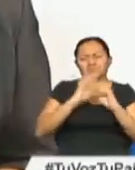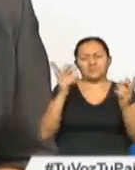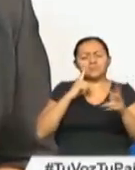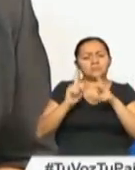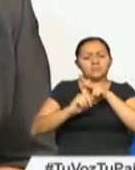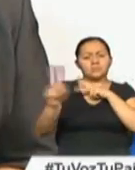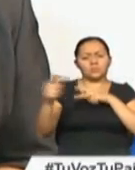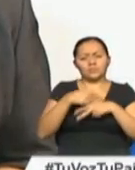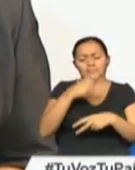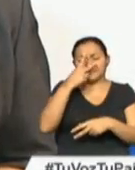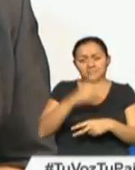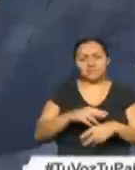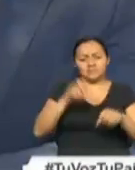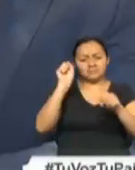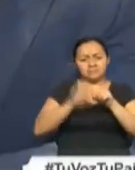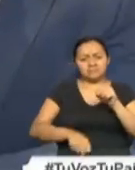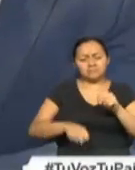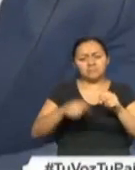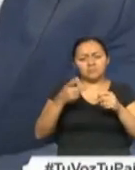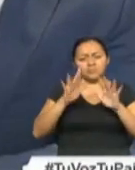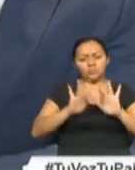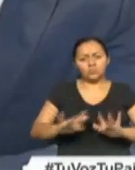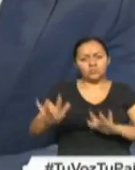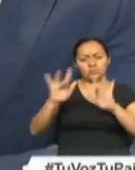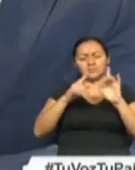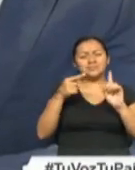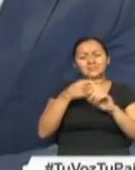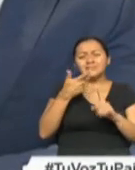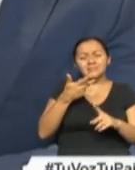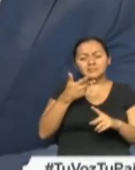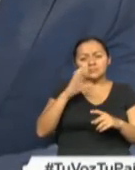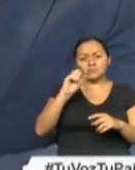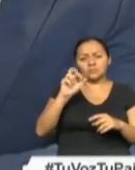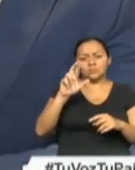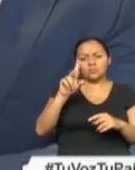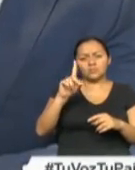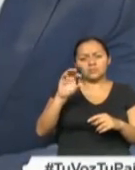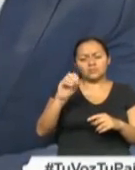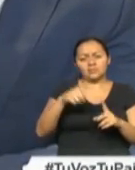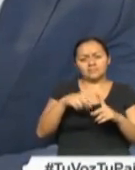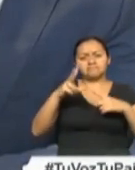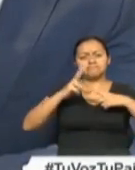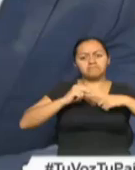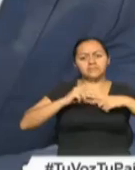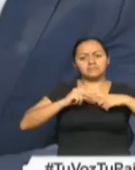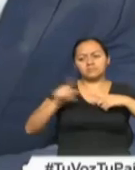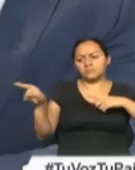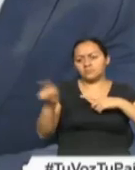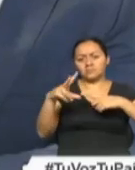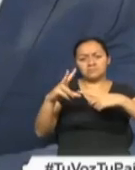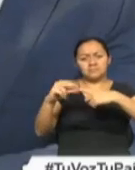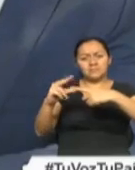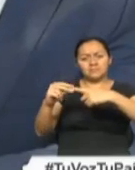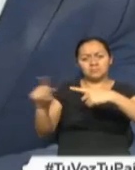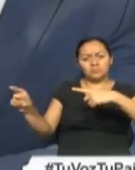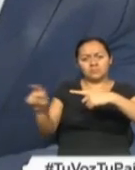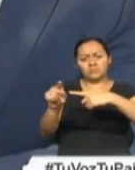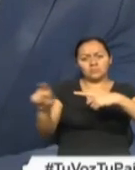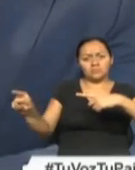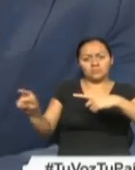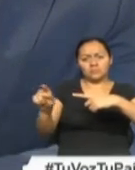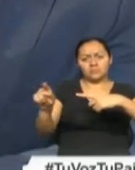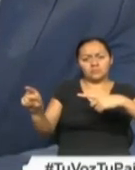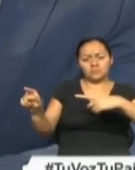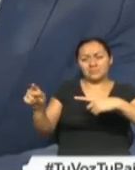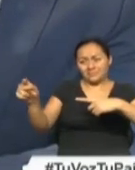fugado, trató de destruir sus computadoras. El cabecilla es Charlie Pareja Cordero, primo de Carlos Pareja Yanusiele, que se infiltró en nuestro gobierno. Pero